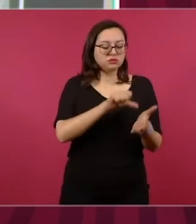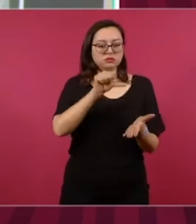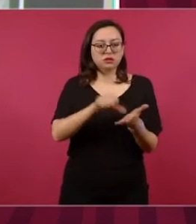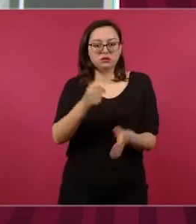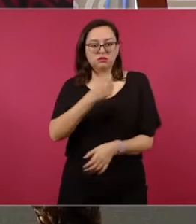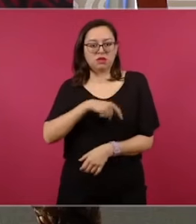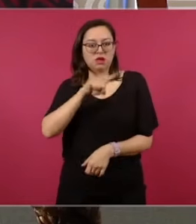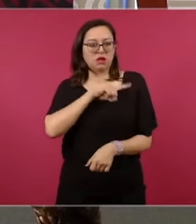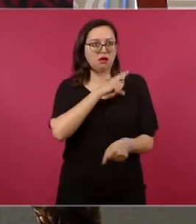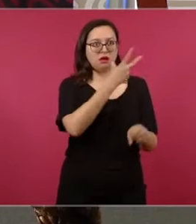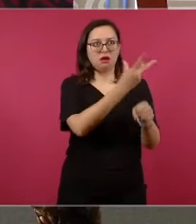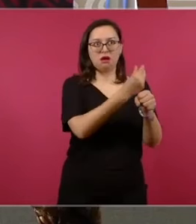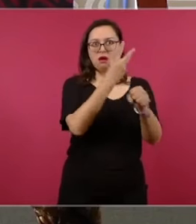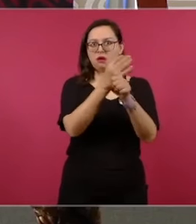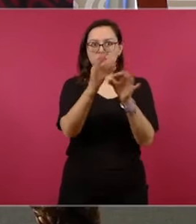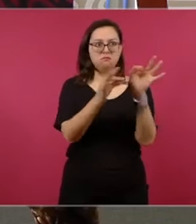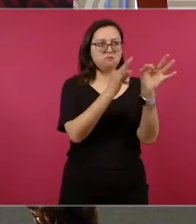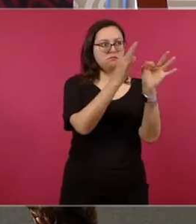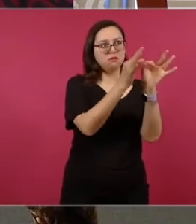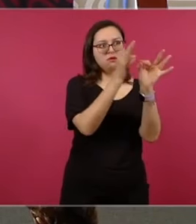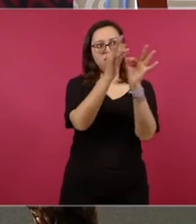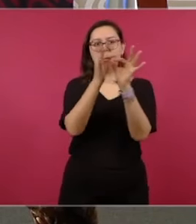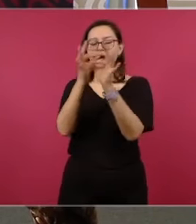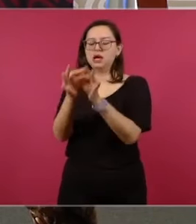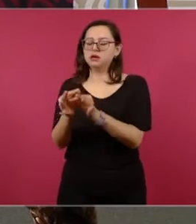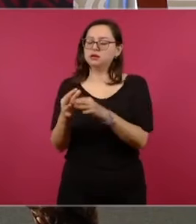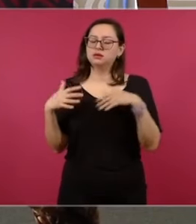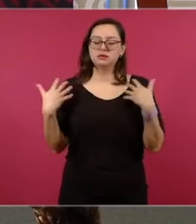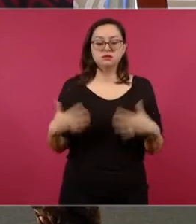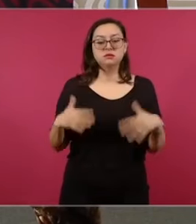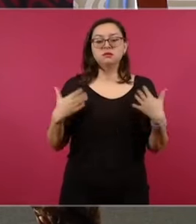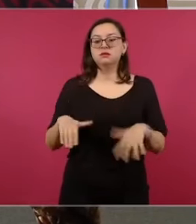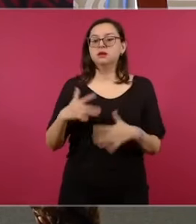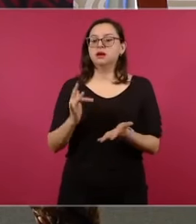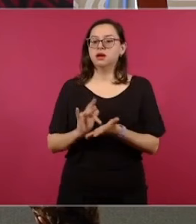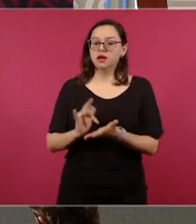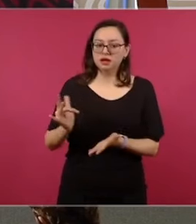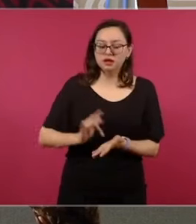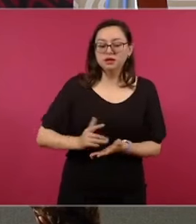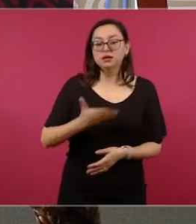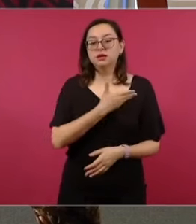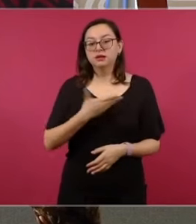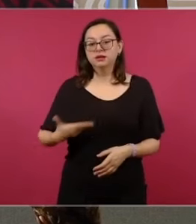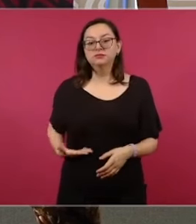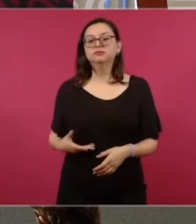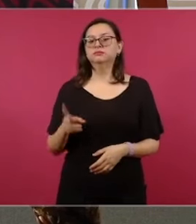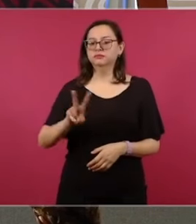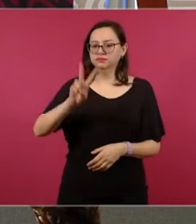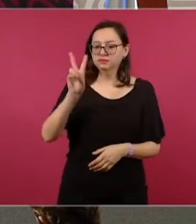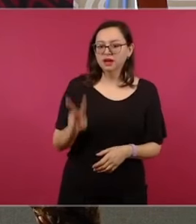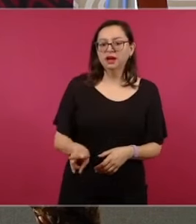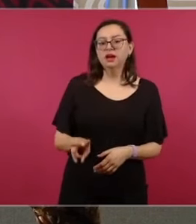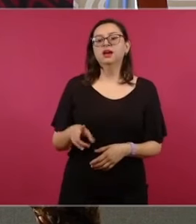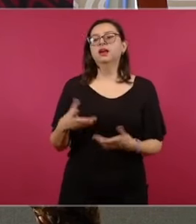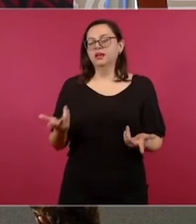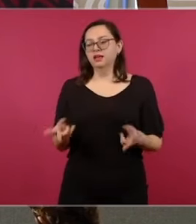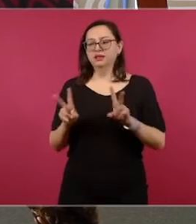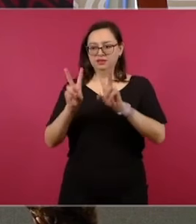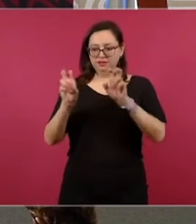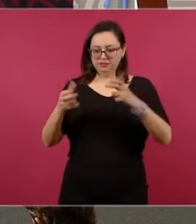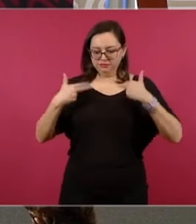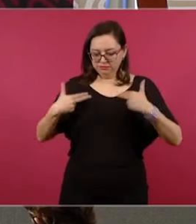gracias, presidente. Esto definitivamente es el humanismo mexicano, el chiapaneco. Y